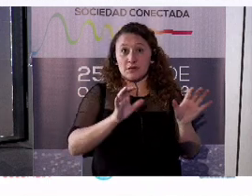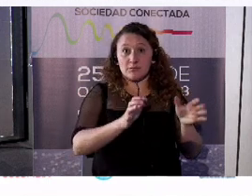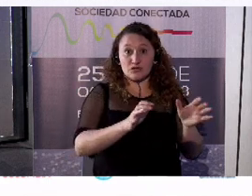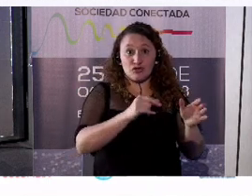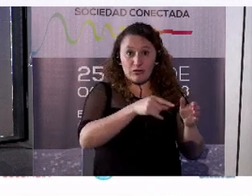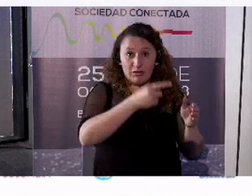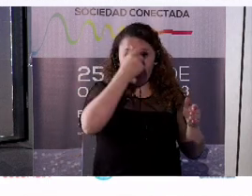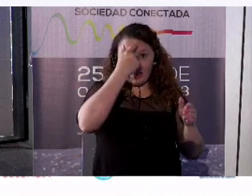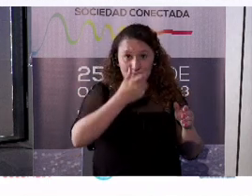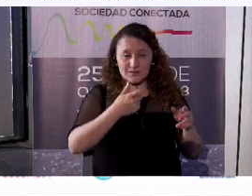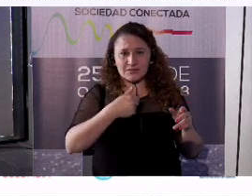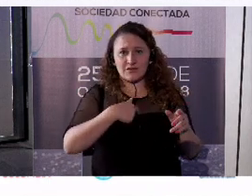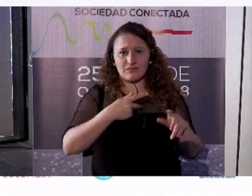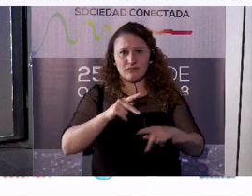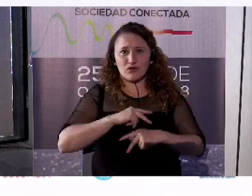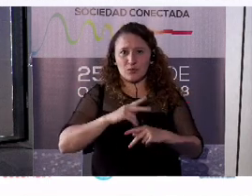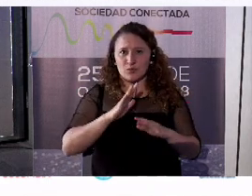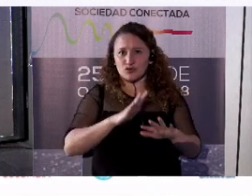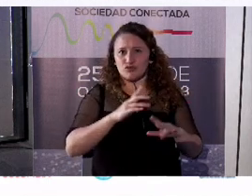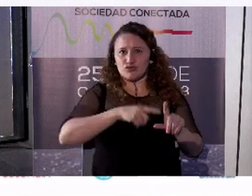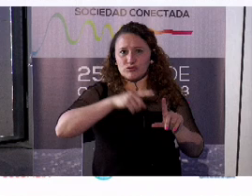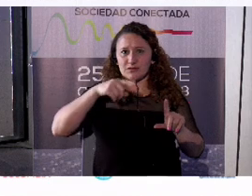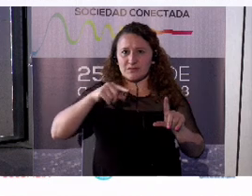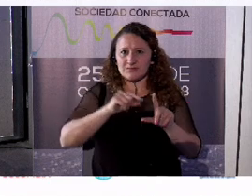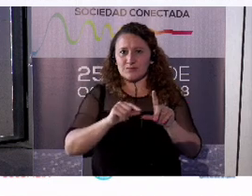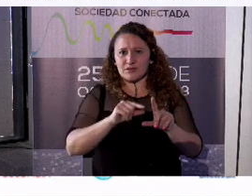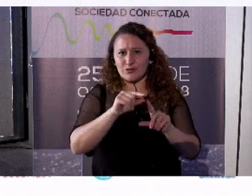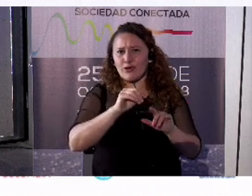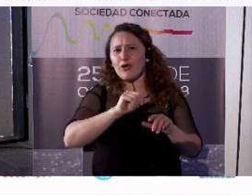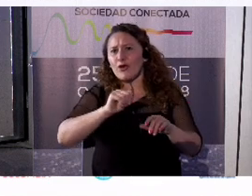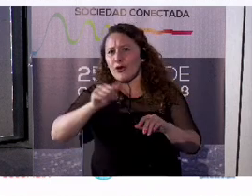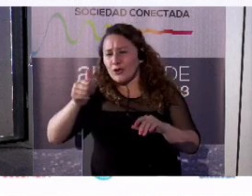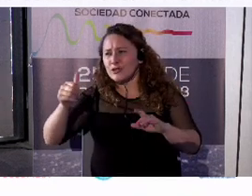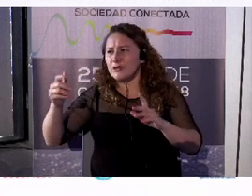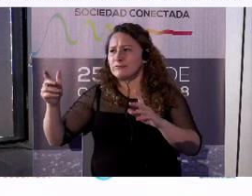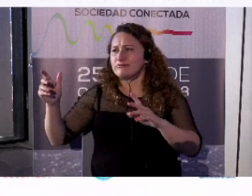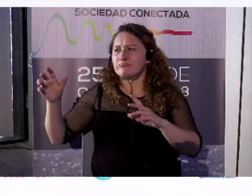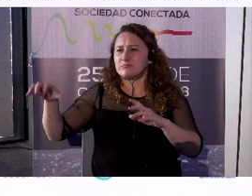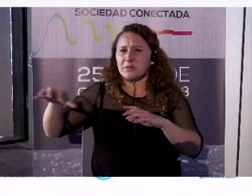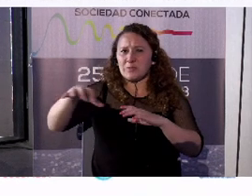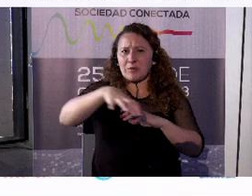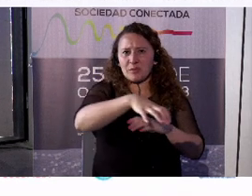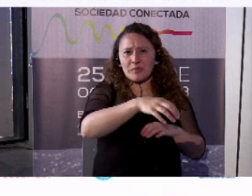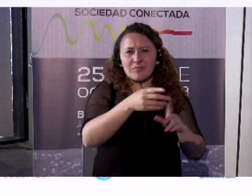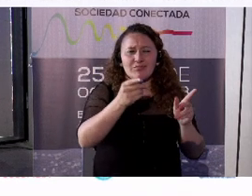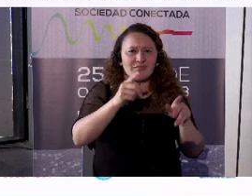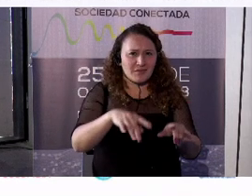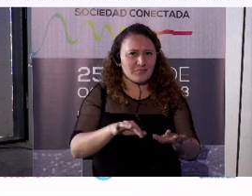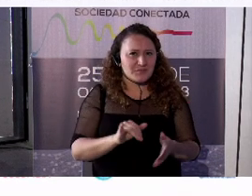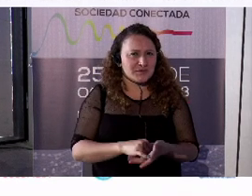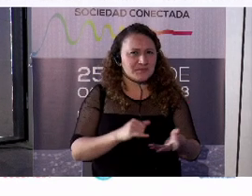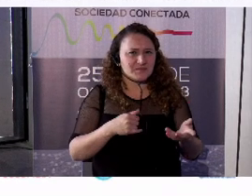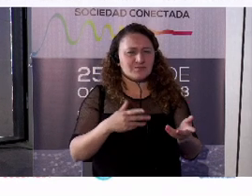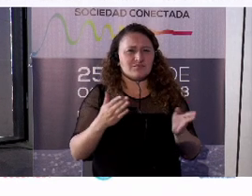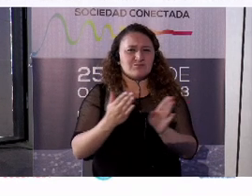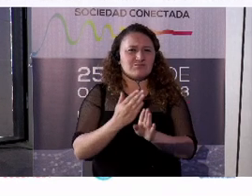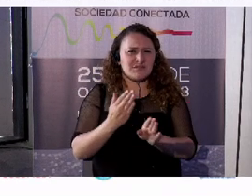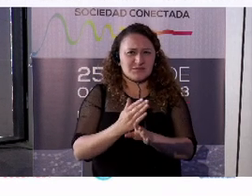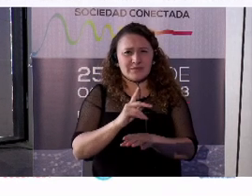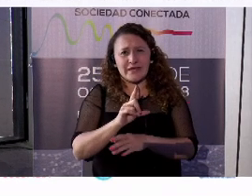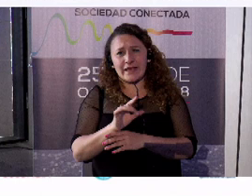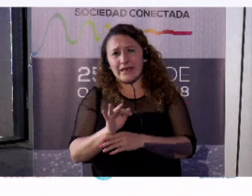ese espectro y será lo mismo con otros actores muchos problemas entre